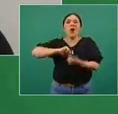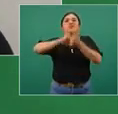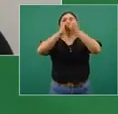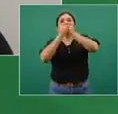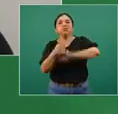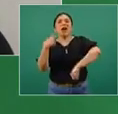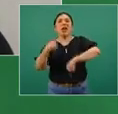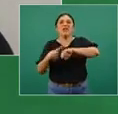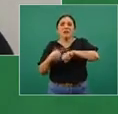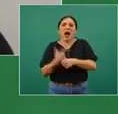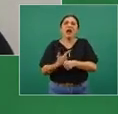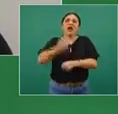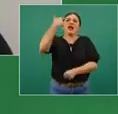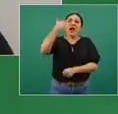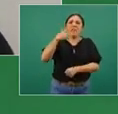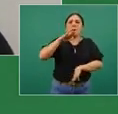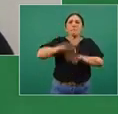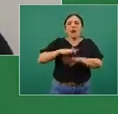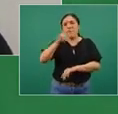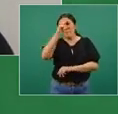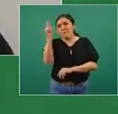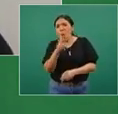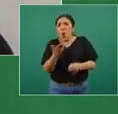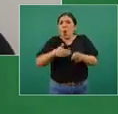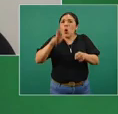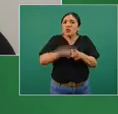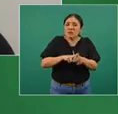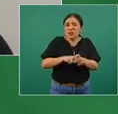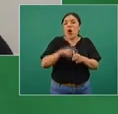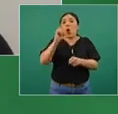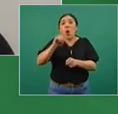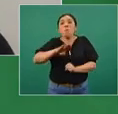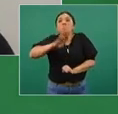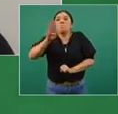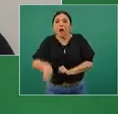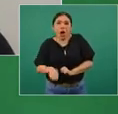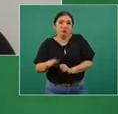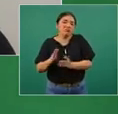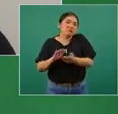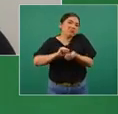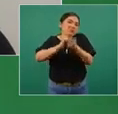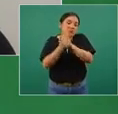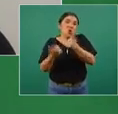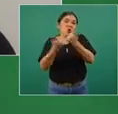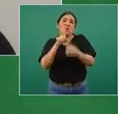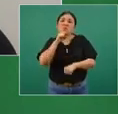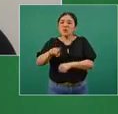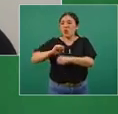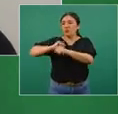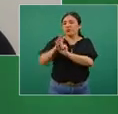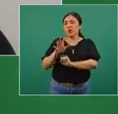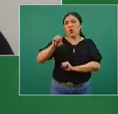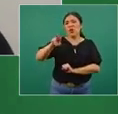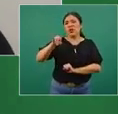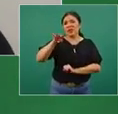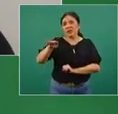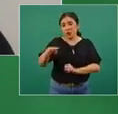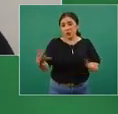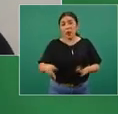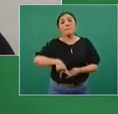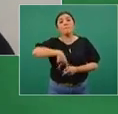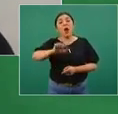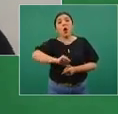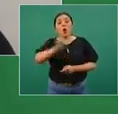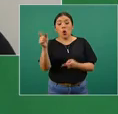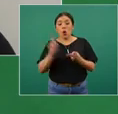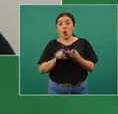grave, no complicarse, no hospitalizarse y en su momento no fallecer a causa de la COVID-19, pero la otra línea